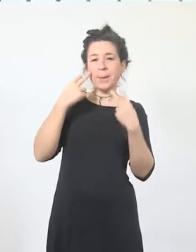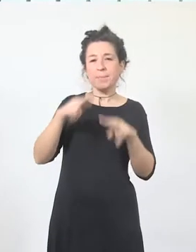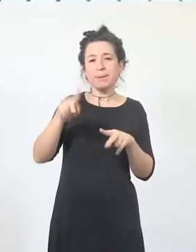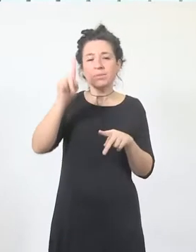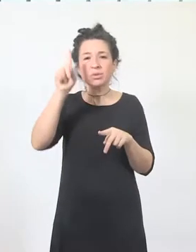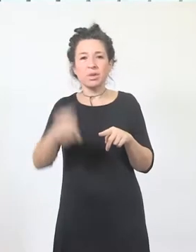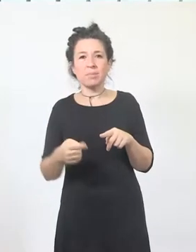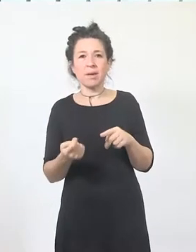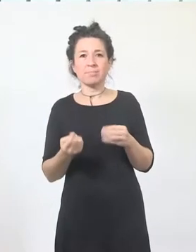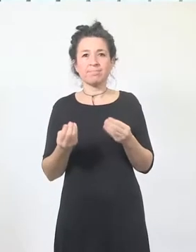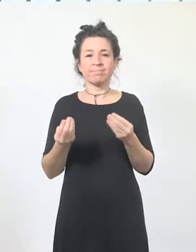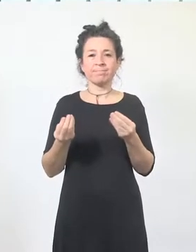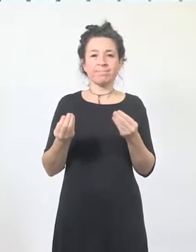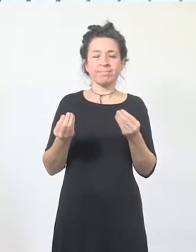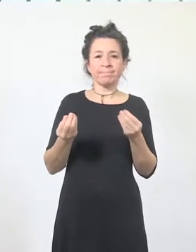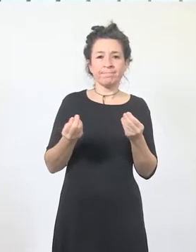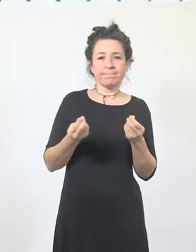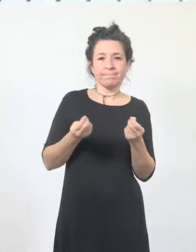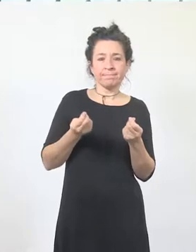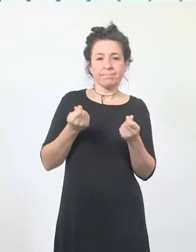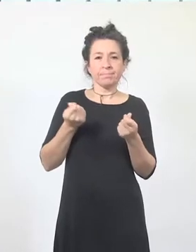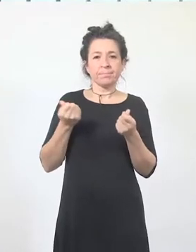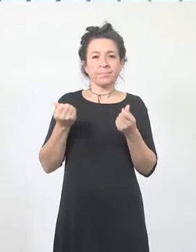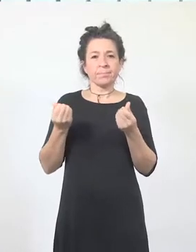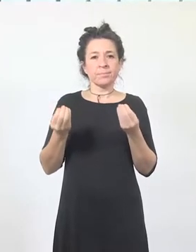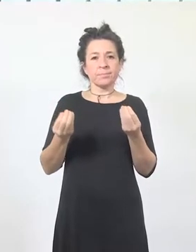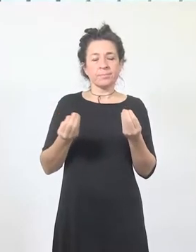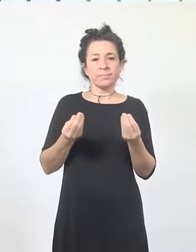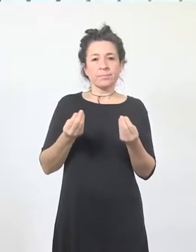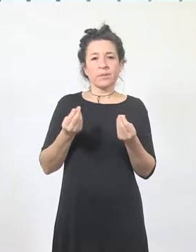viendo que también hay